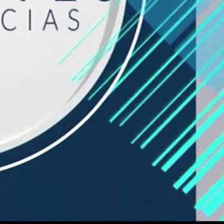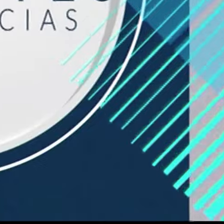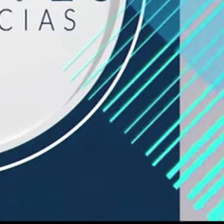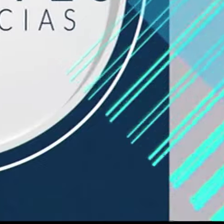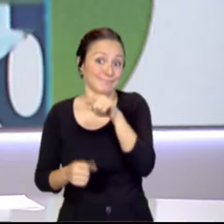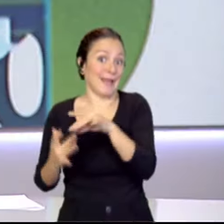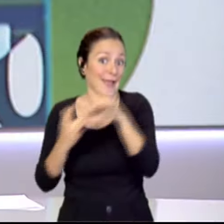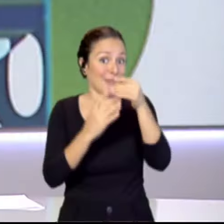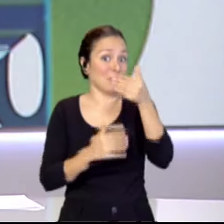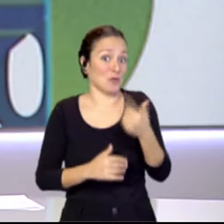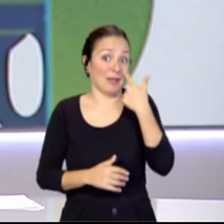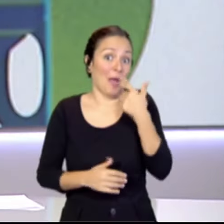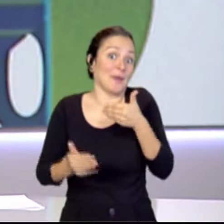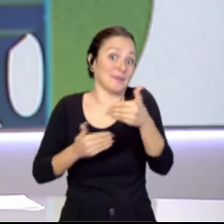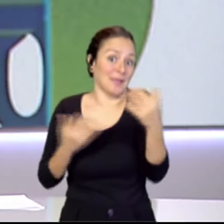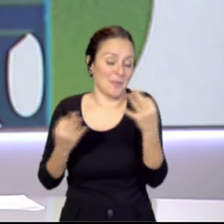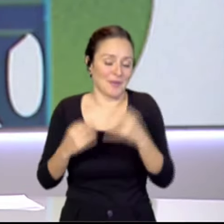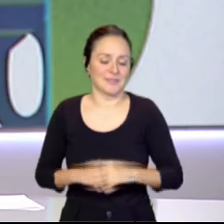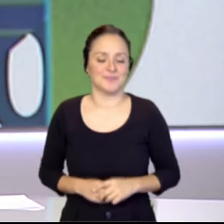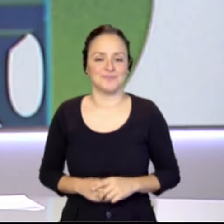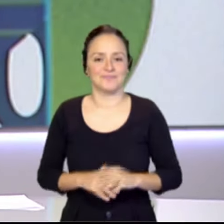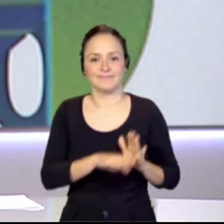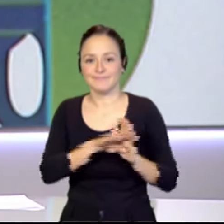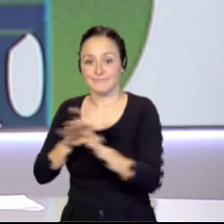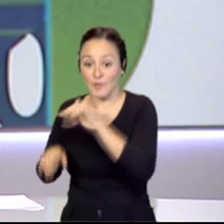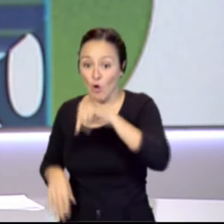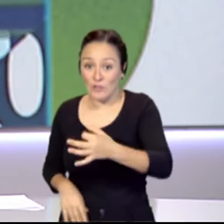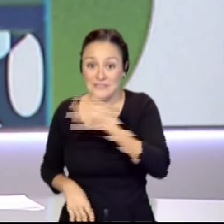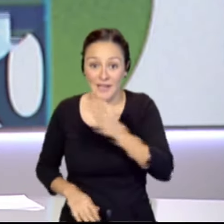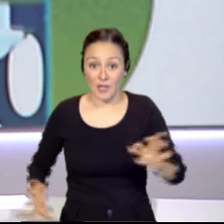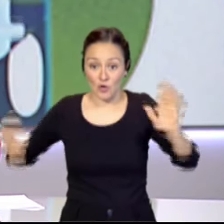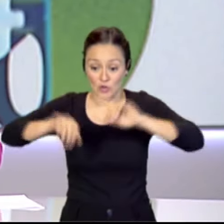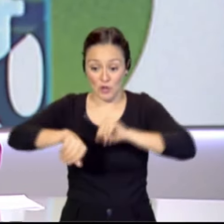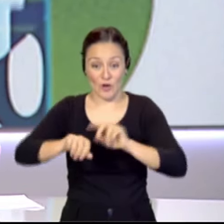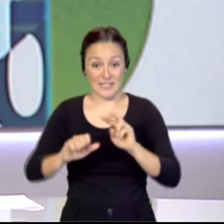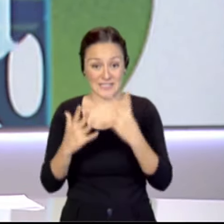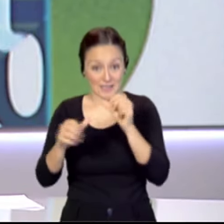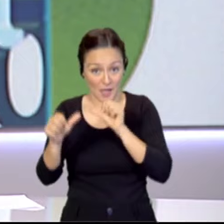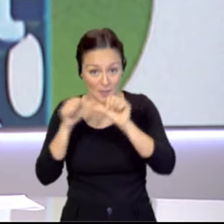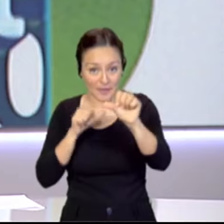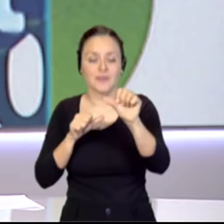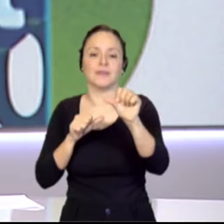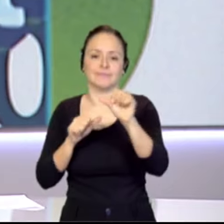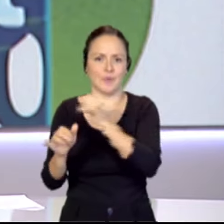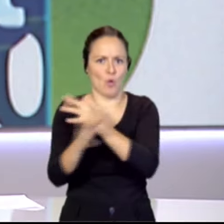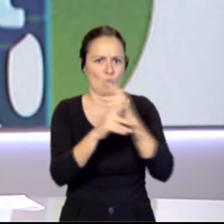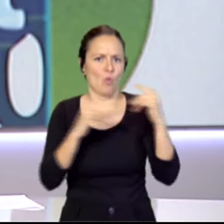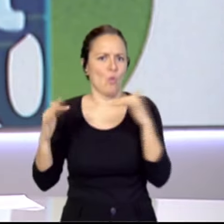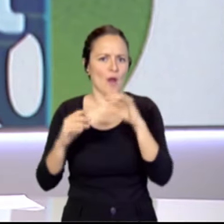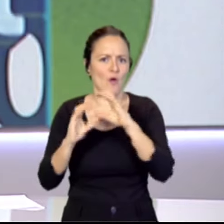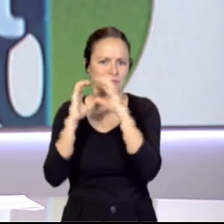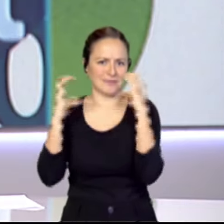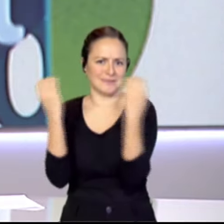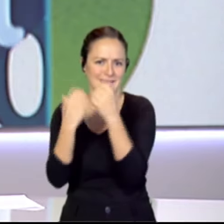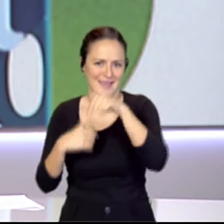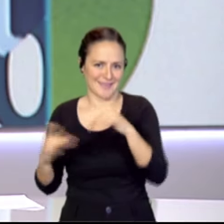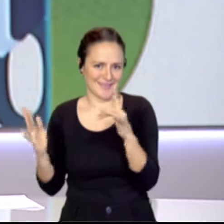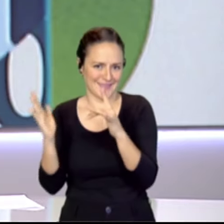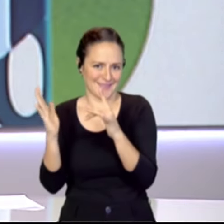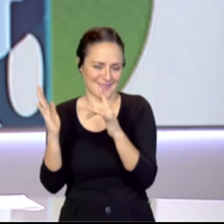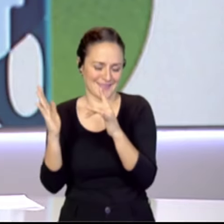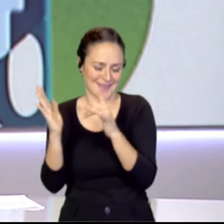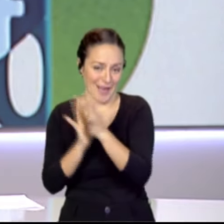deportiva y vamos ahora porque esta tarde noche a partir de las 7 para ser exactos hay partidazo en el Santiago Martín ganar